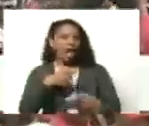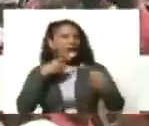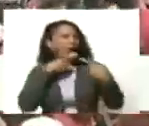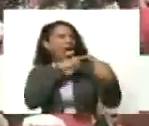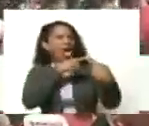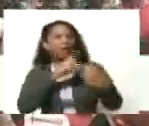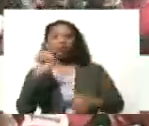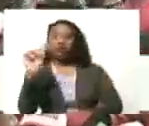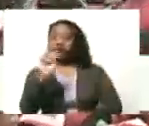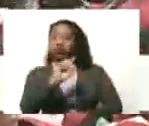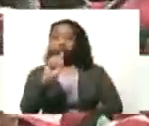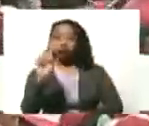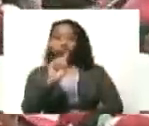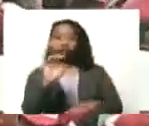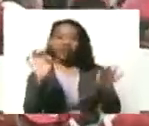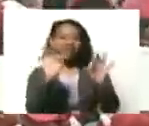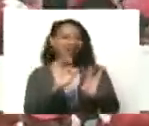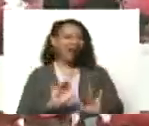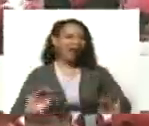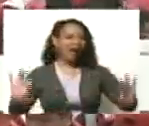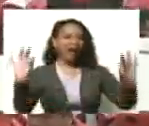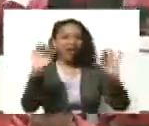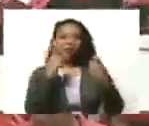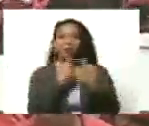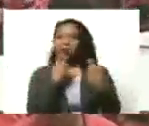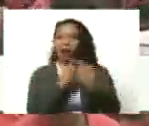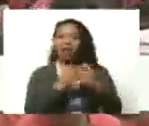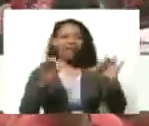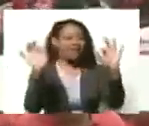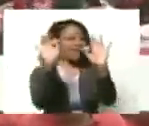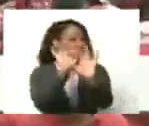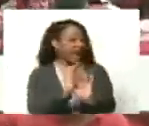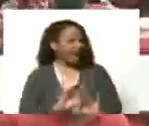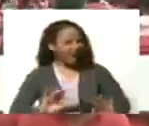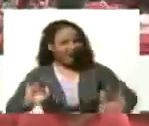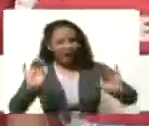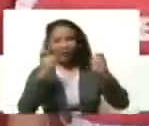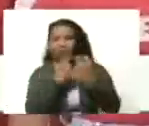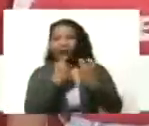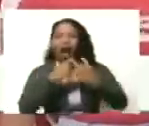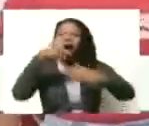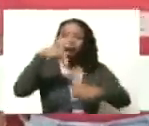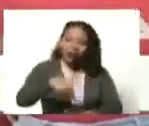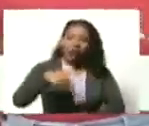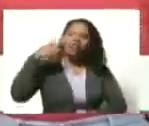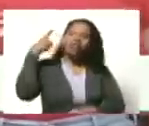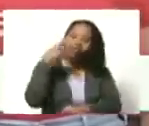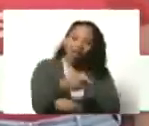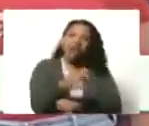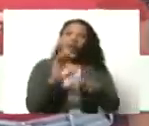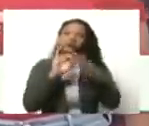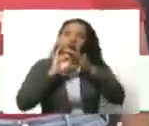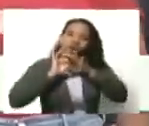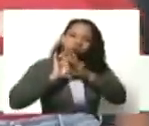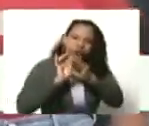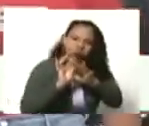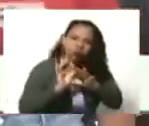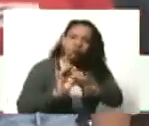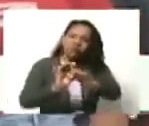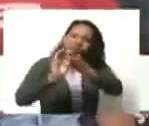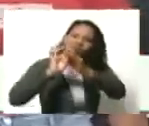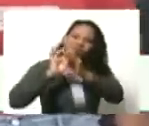nada. No puede ni debe haber peleas de nada. Aquí tiene que haber unidad.